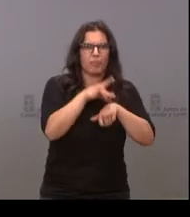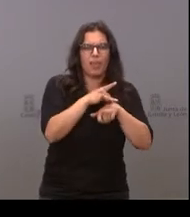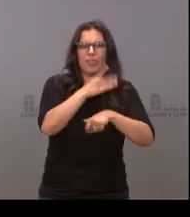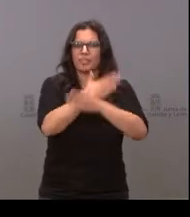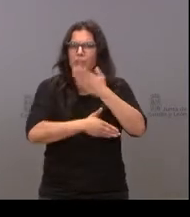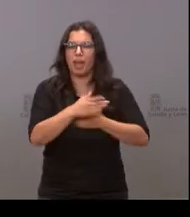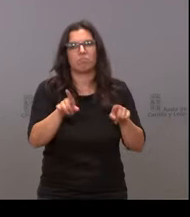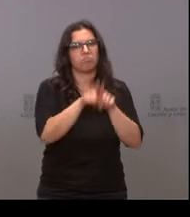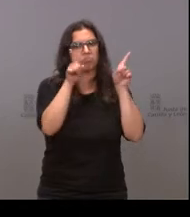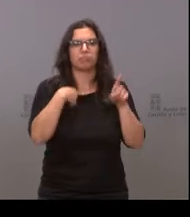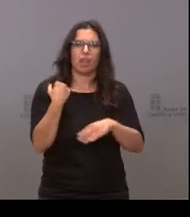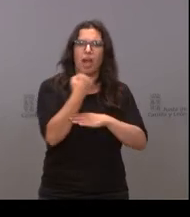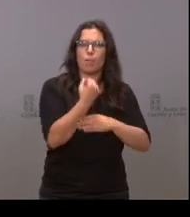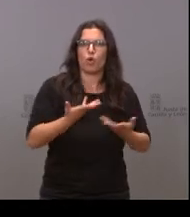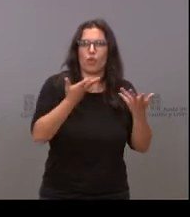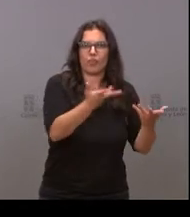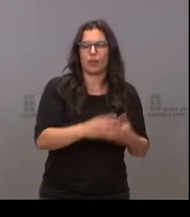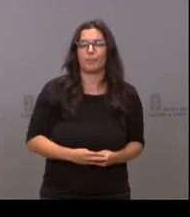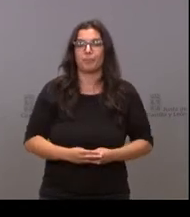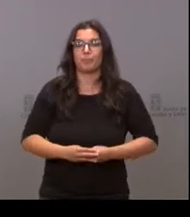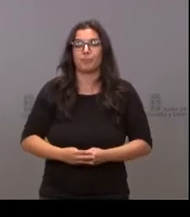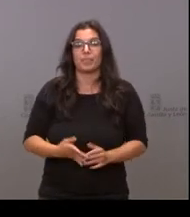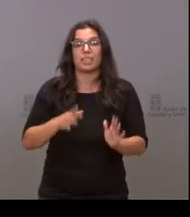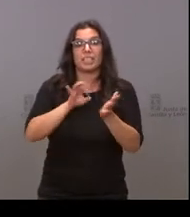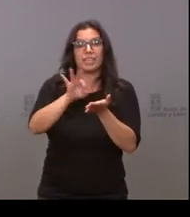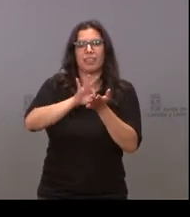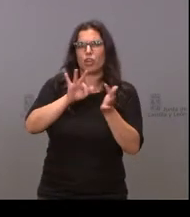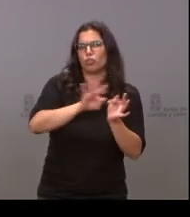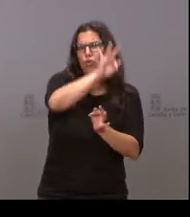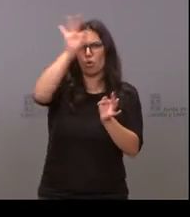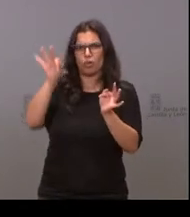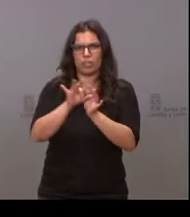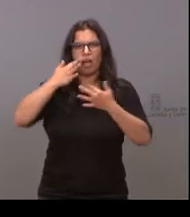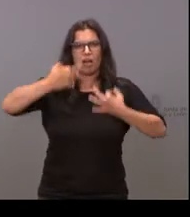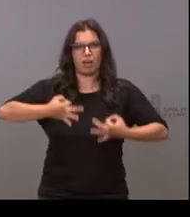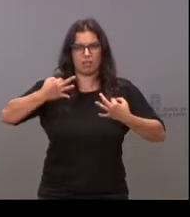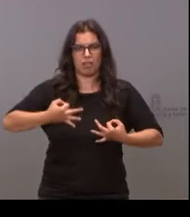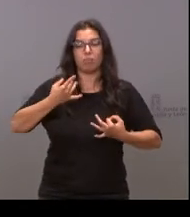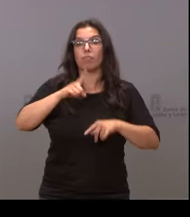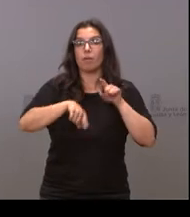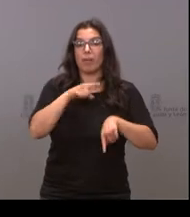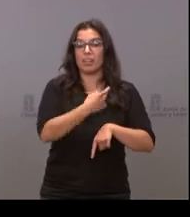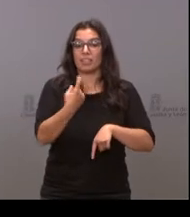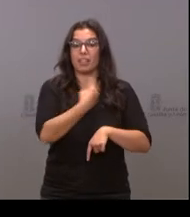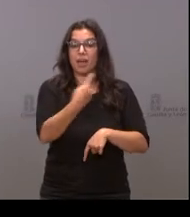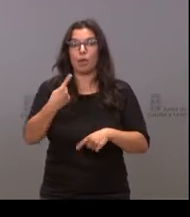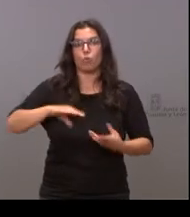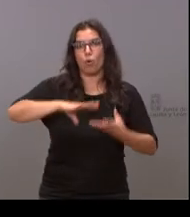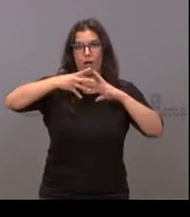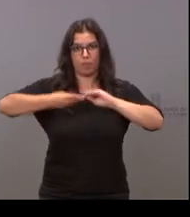discapacidad se garantizan servicios 24 horas que se adaptarán a las necesidades de cada una de estas